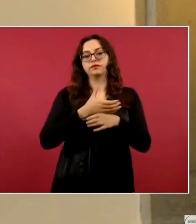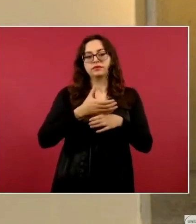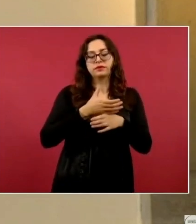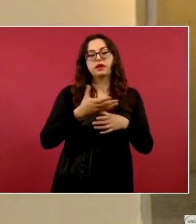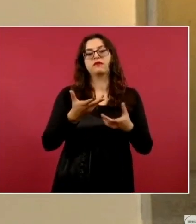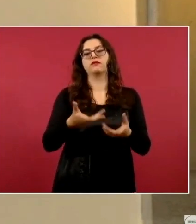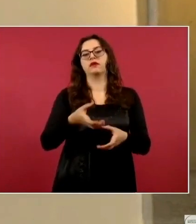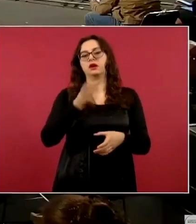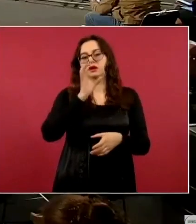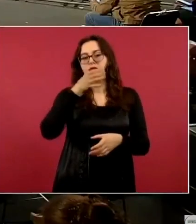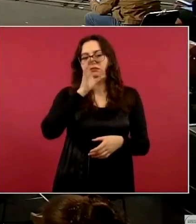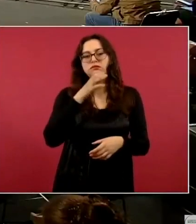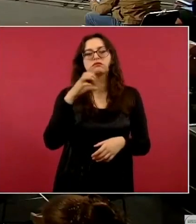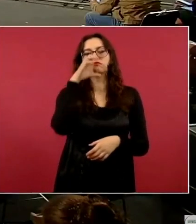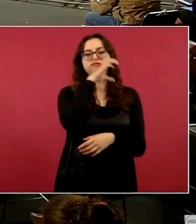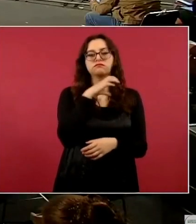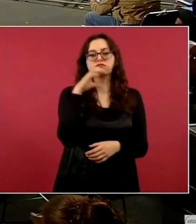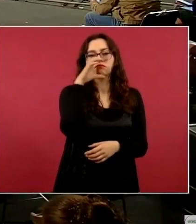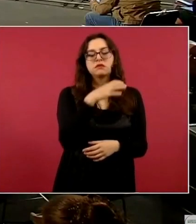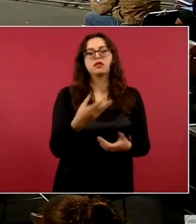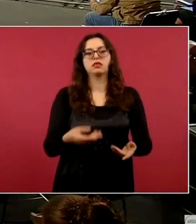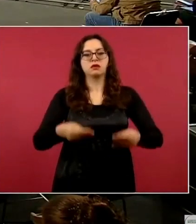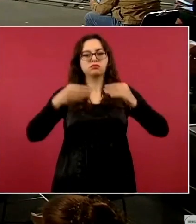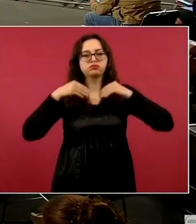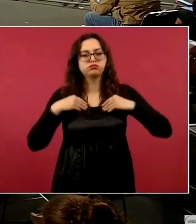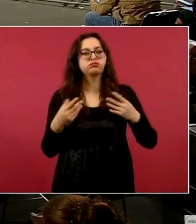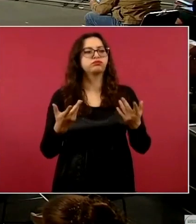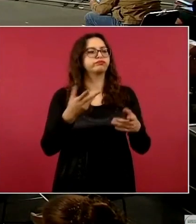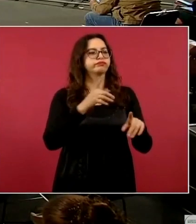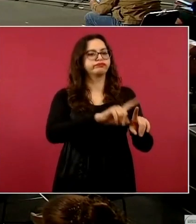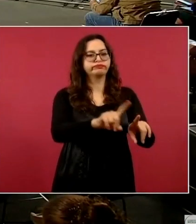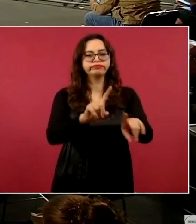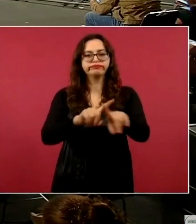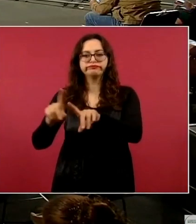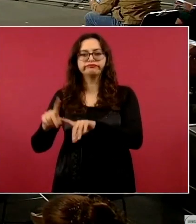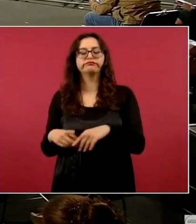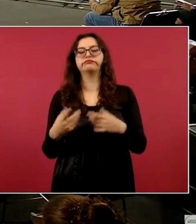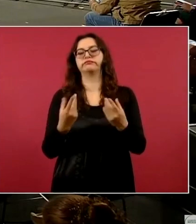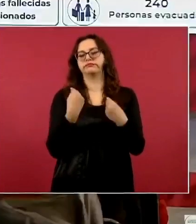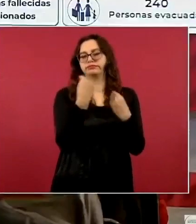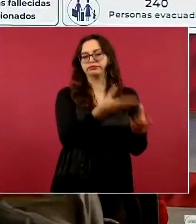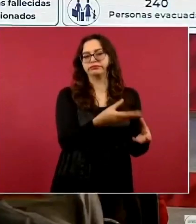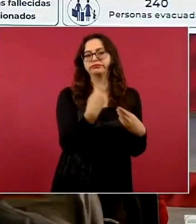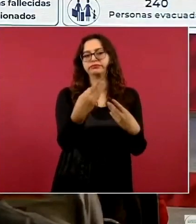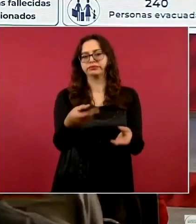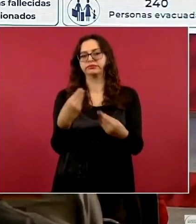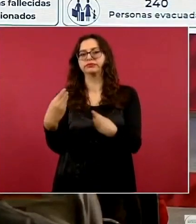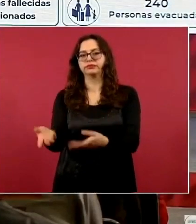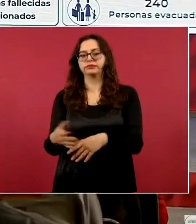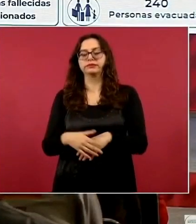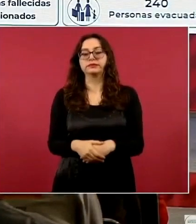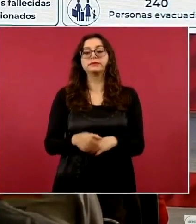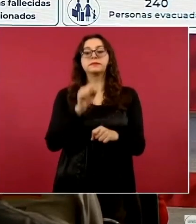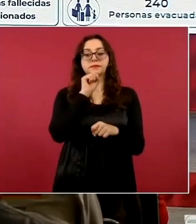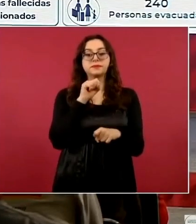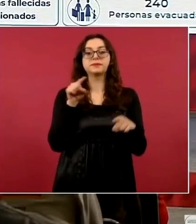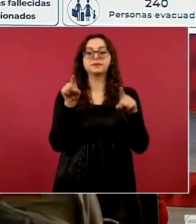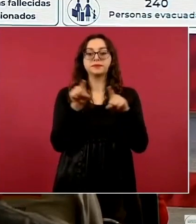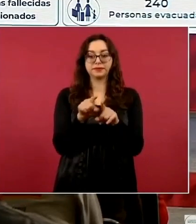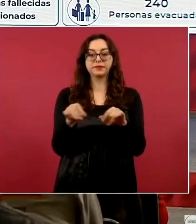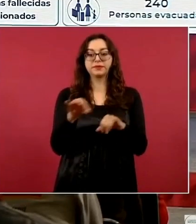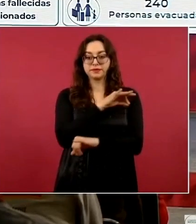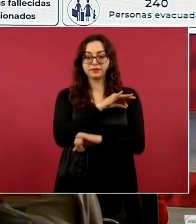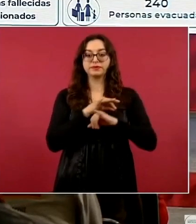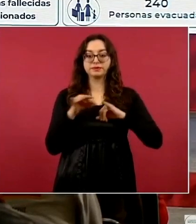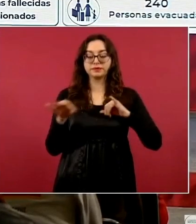estaba este siendo auxiliado también comentarles finalmente en relación al